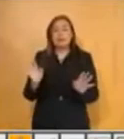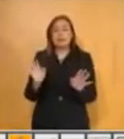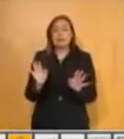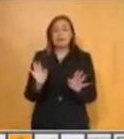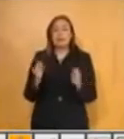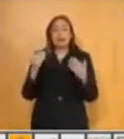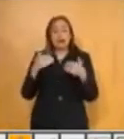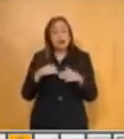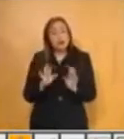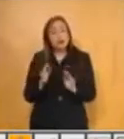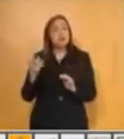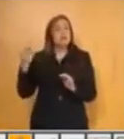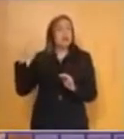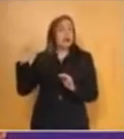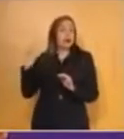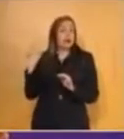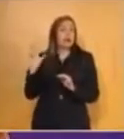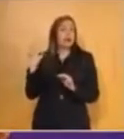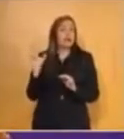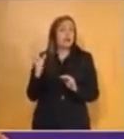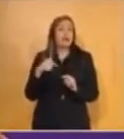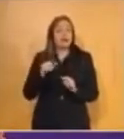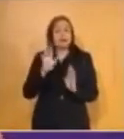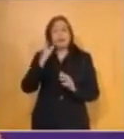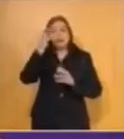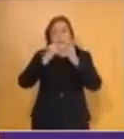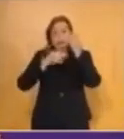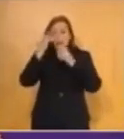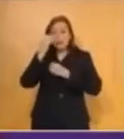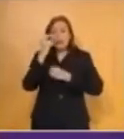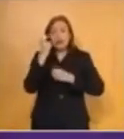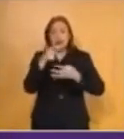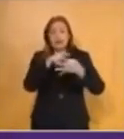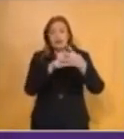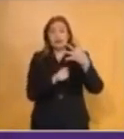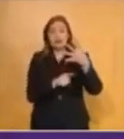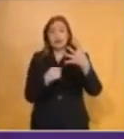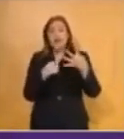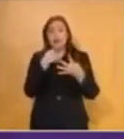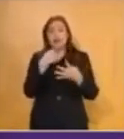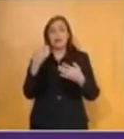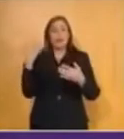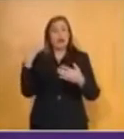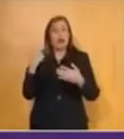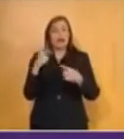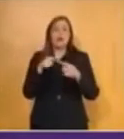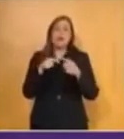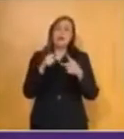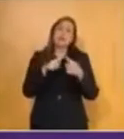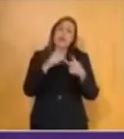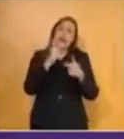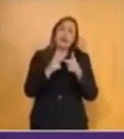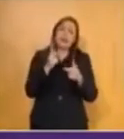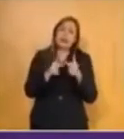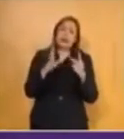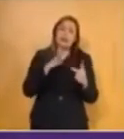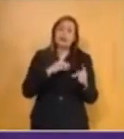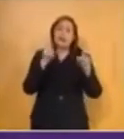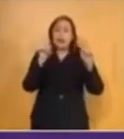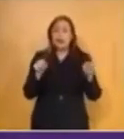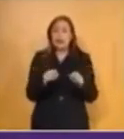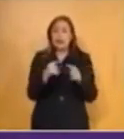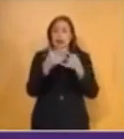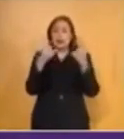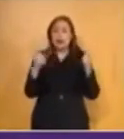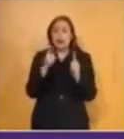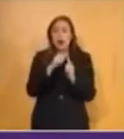que debimos haber aprendido en las dos clases pasadas, pues son los elementos que ya mencionamos ahorita, las partes del cómic, algunos de los valores sociales que